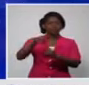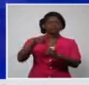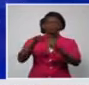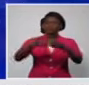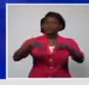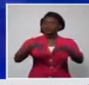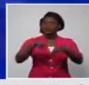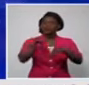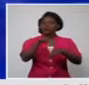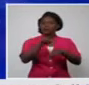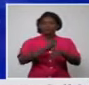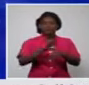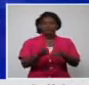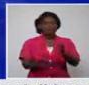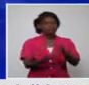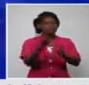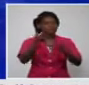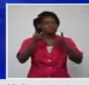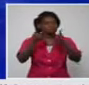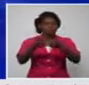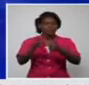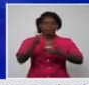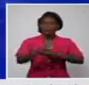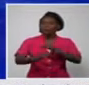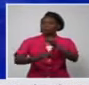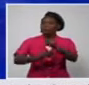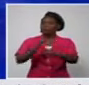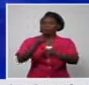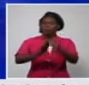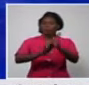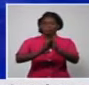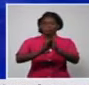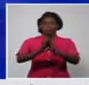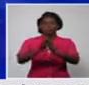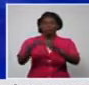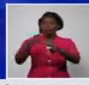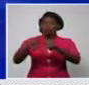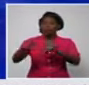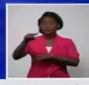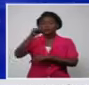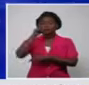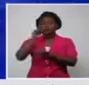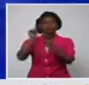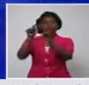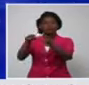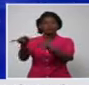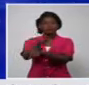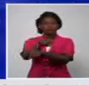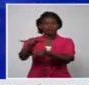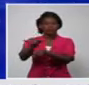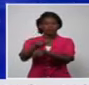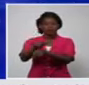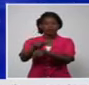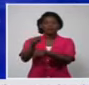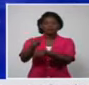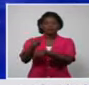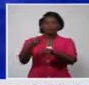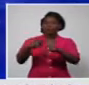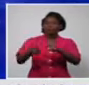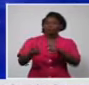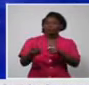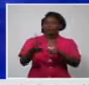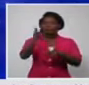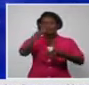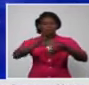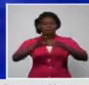que tuvo tantos casos, incluyendo casos de Artemisa, casos en